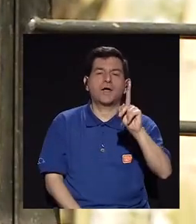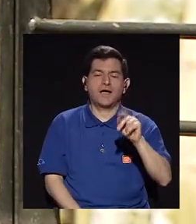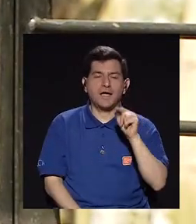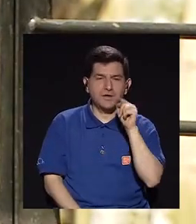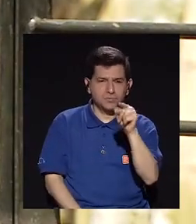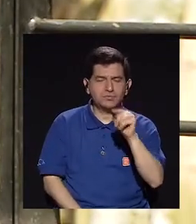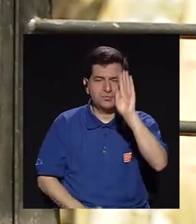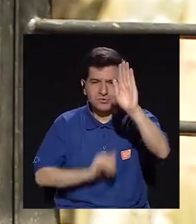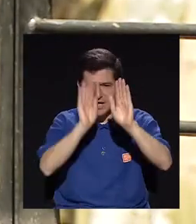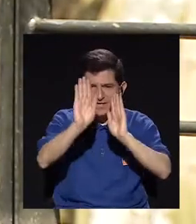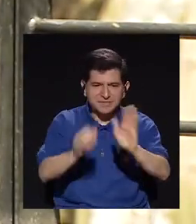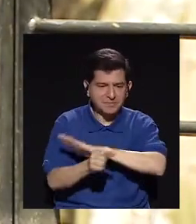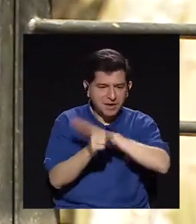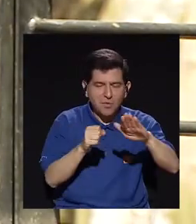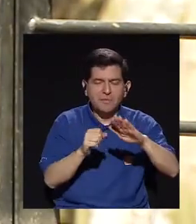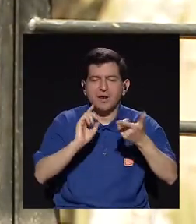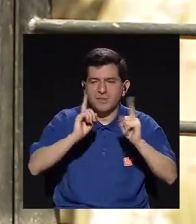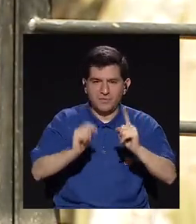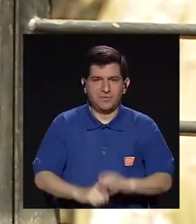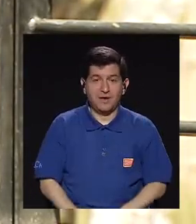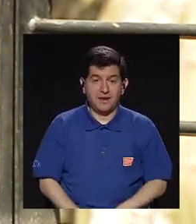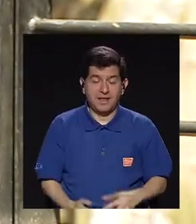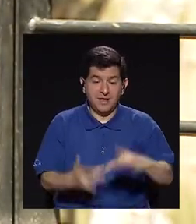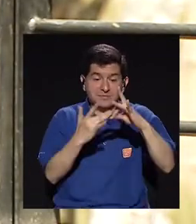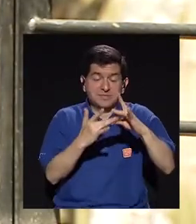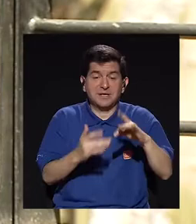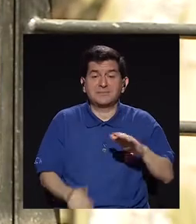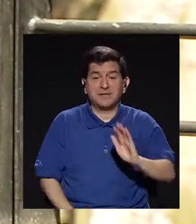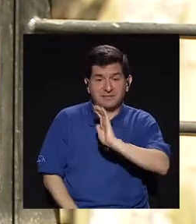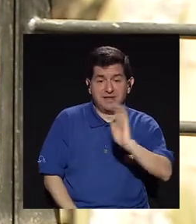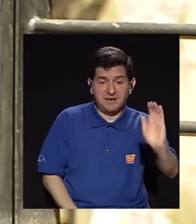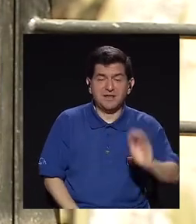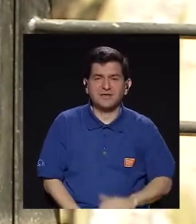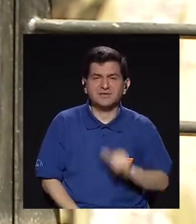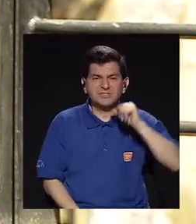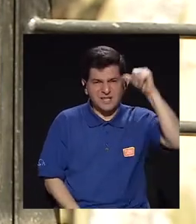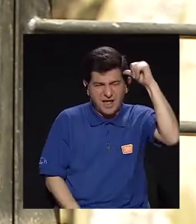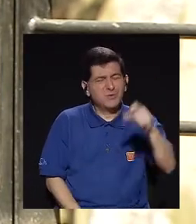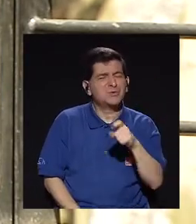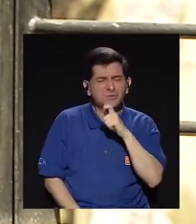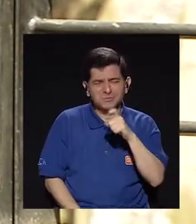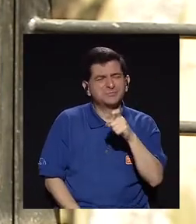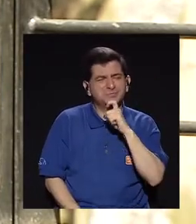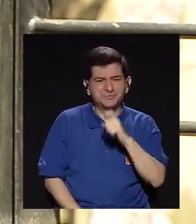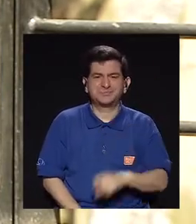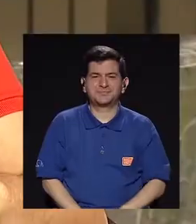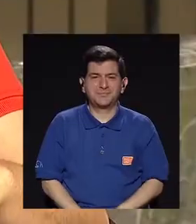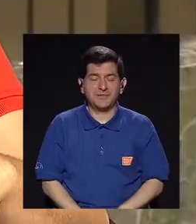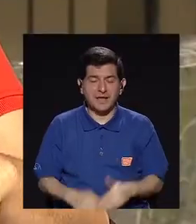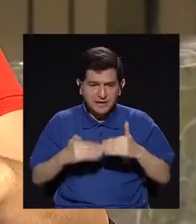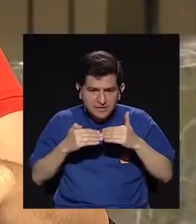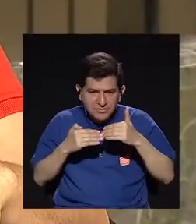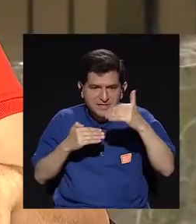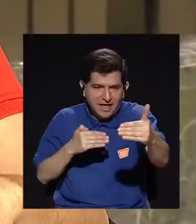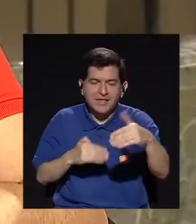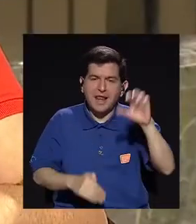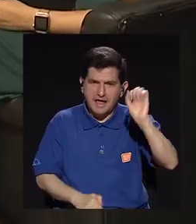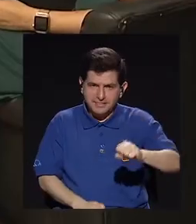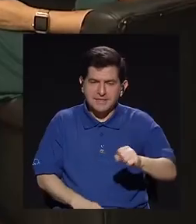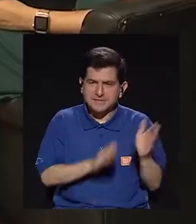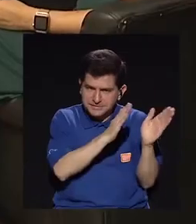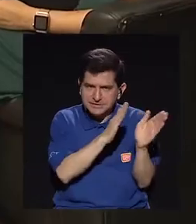su esquema de vacunación completo es tal. Uh-huh. Eso lo veremos sobre todo en niños, ya en adultos es más complicado. Uh-huh. O sea, si a partir de ahora ya